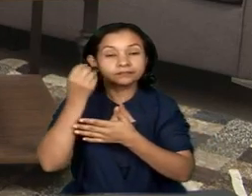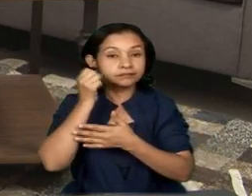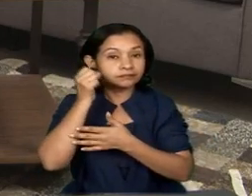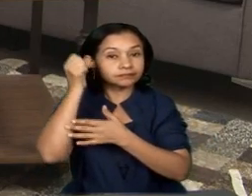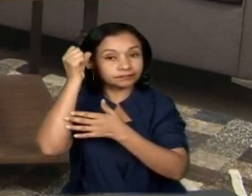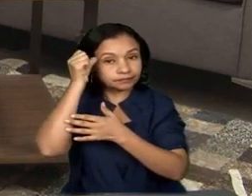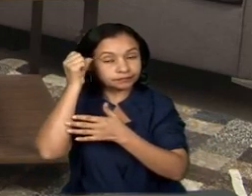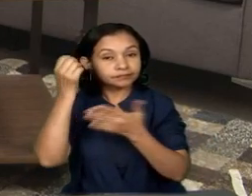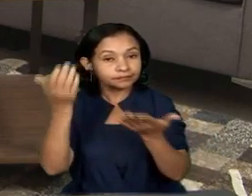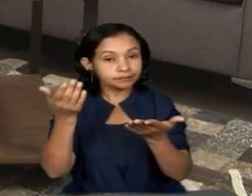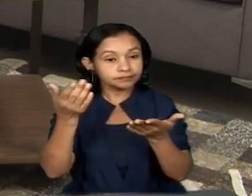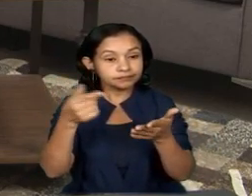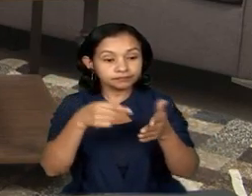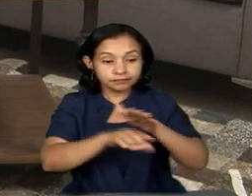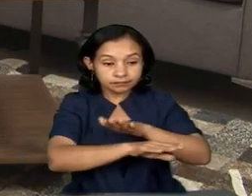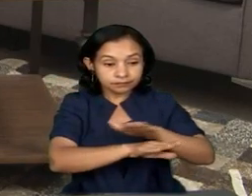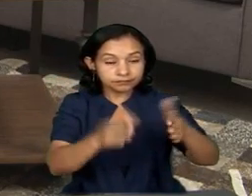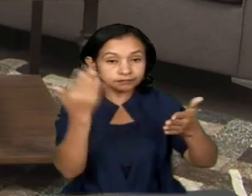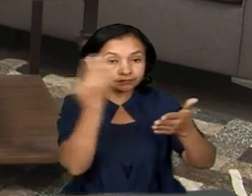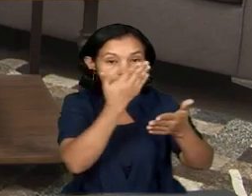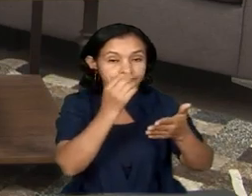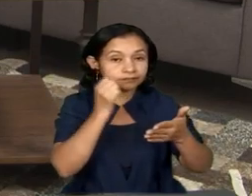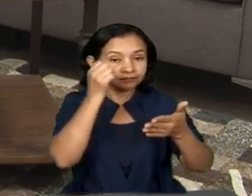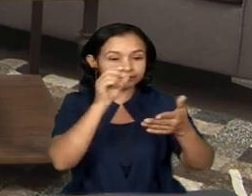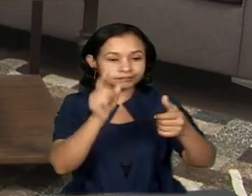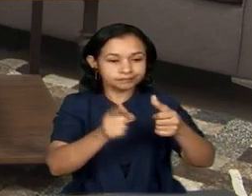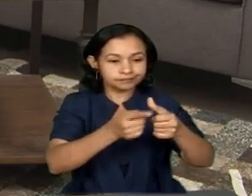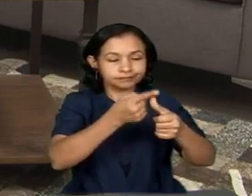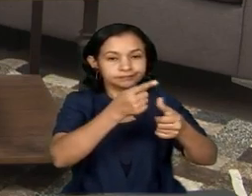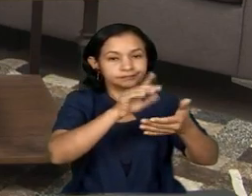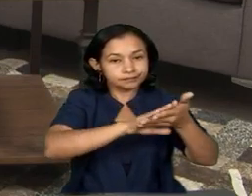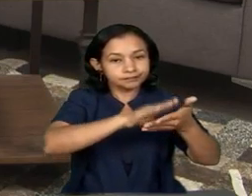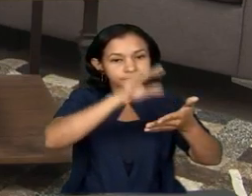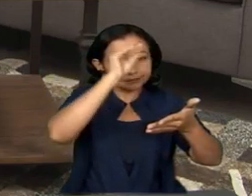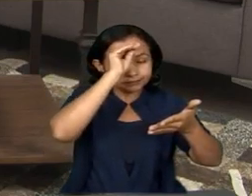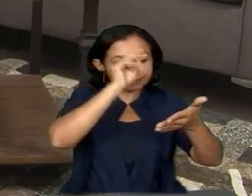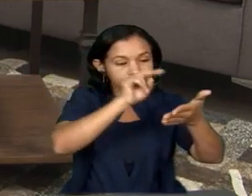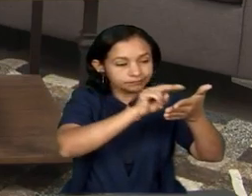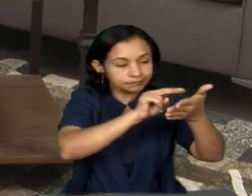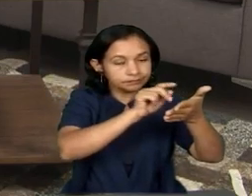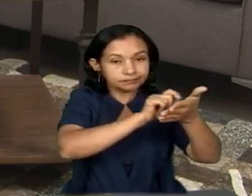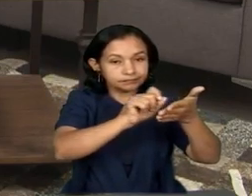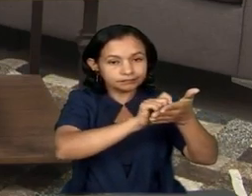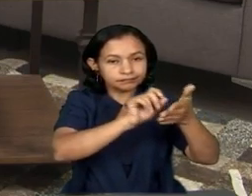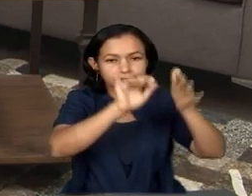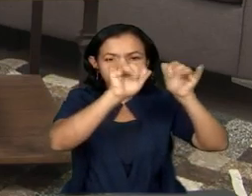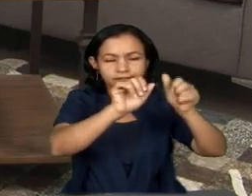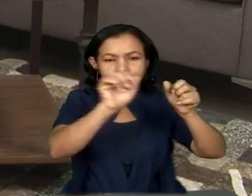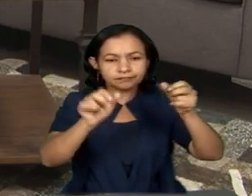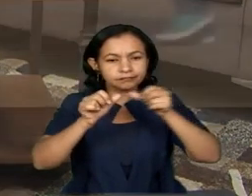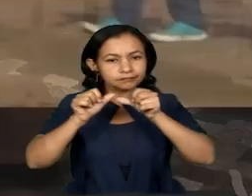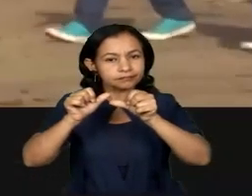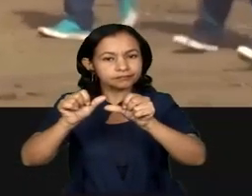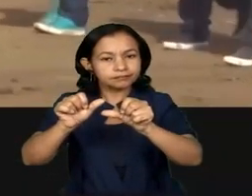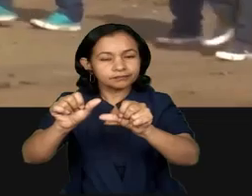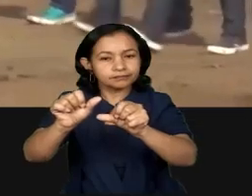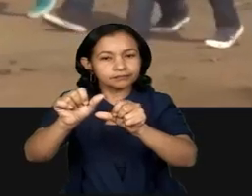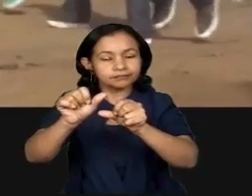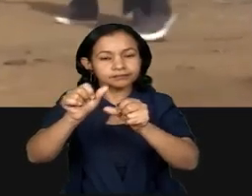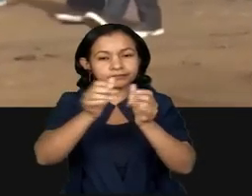O sea, se trabaja alfabetización, pero la alfabetización conectado inmediatamente con continuidad educativa